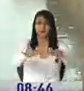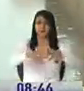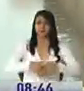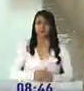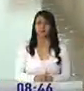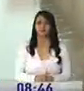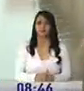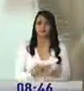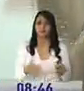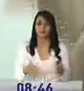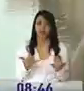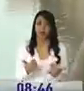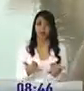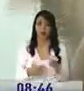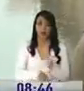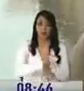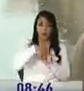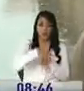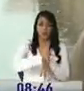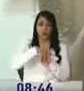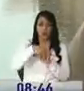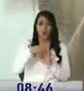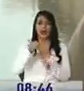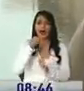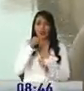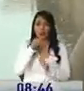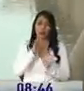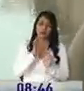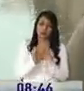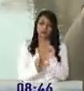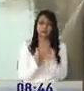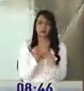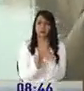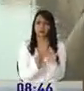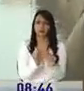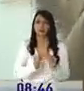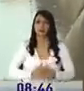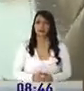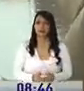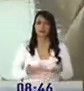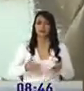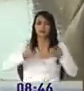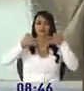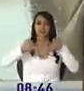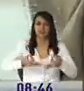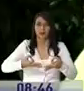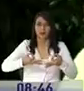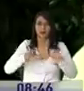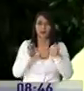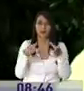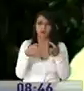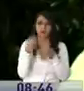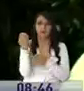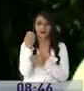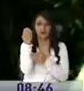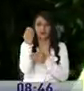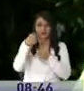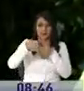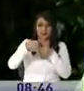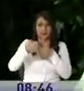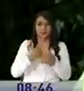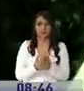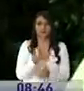succionando este momento lo que podemos se ya Se confirmó Igualmente la presencia del coe al sur los